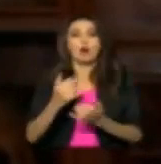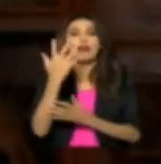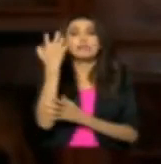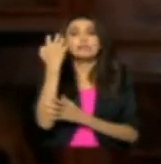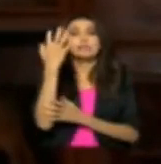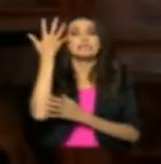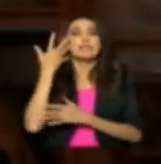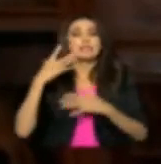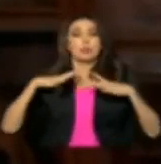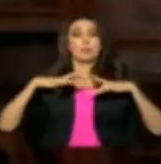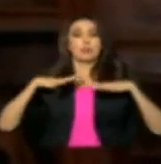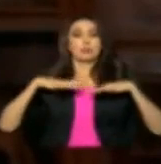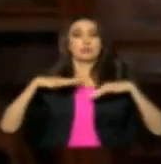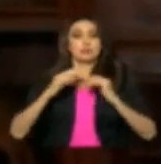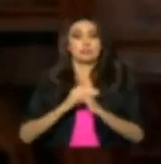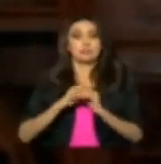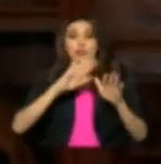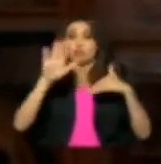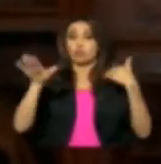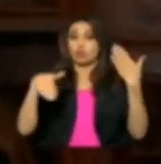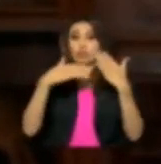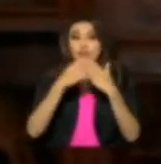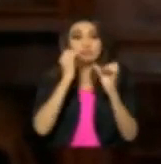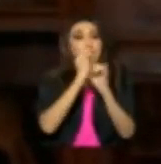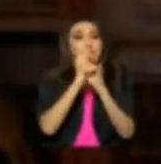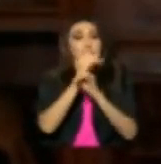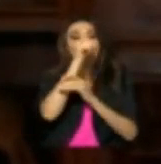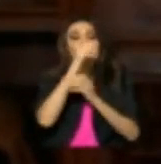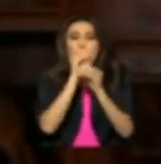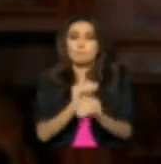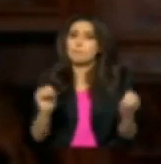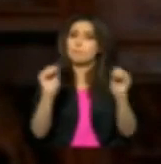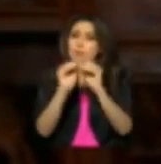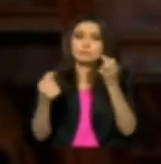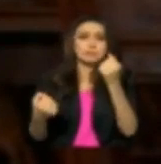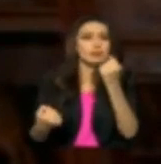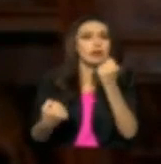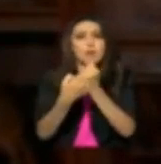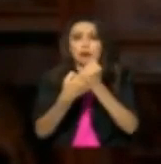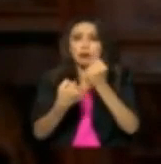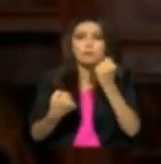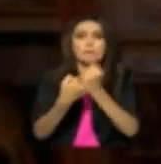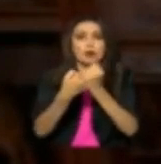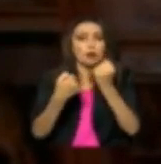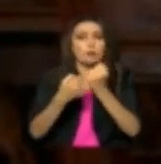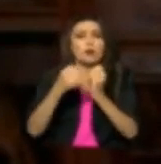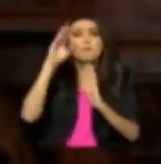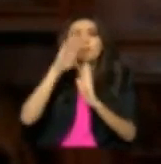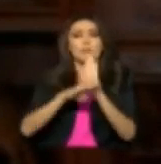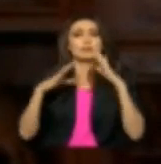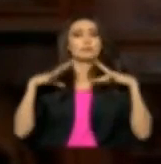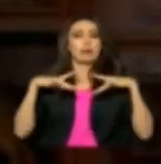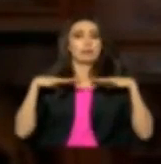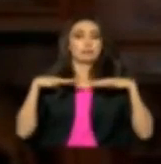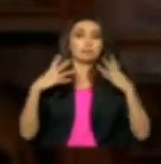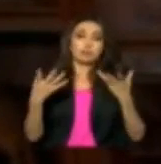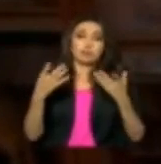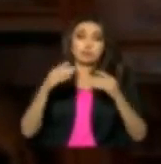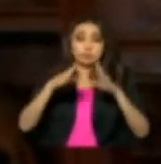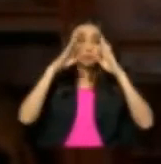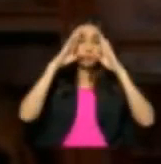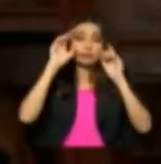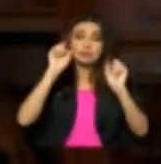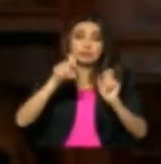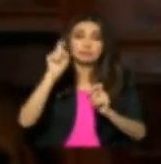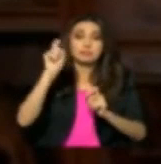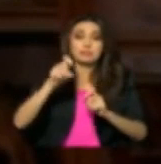días del sector privado. El país necesita mayor entrega de sus funcionarios en beneficio de los más necesitados, de los más vulnerables, de los